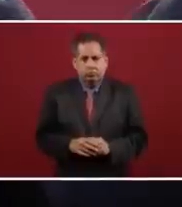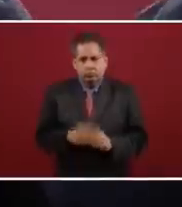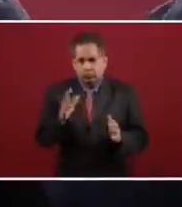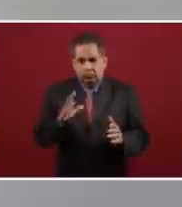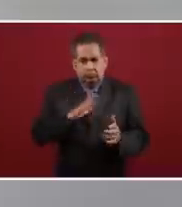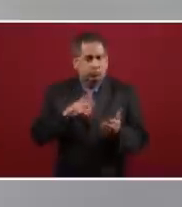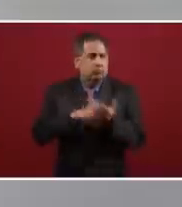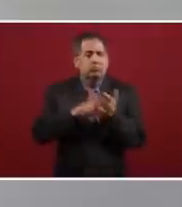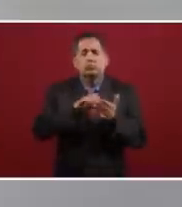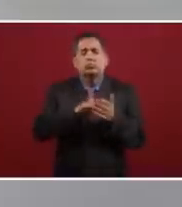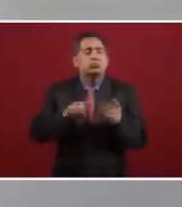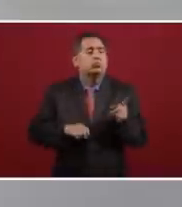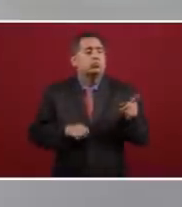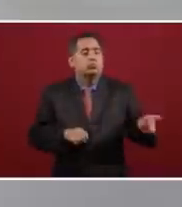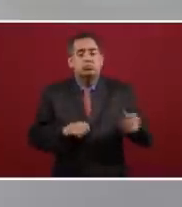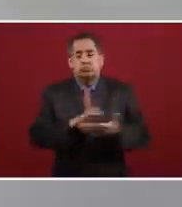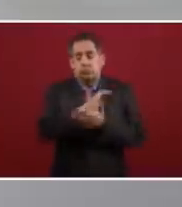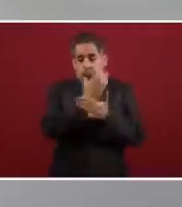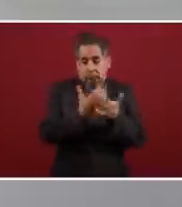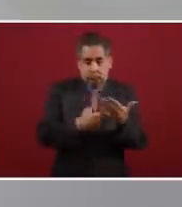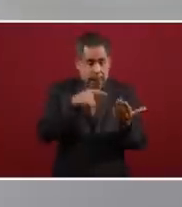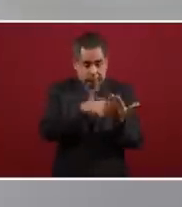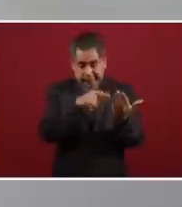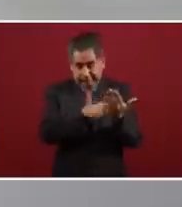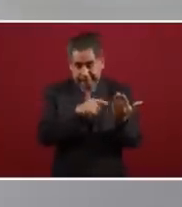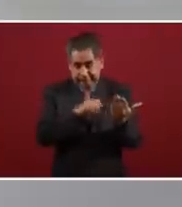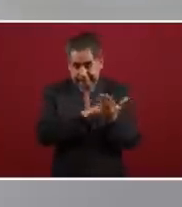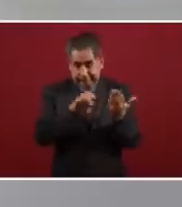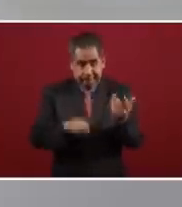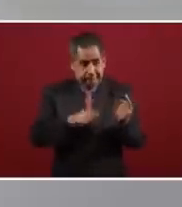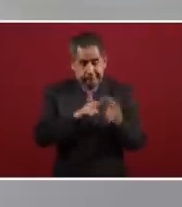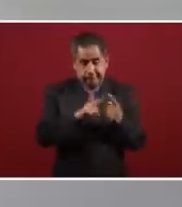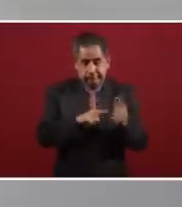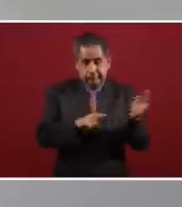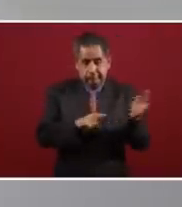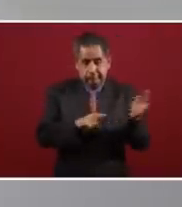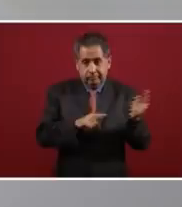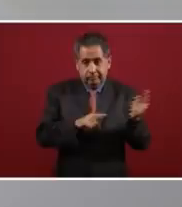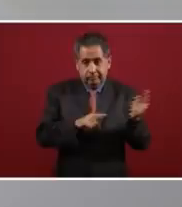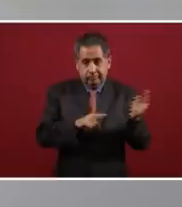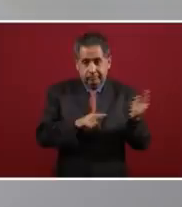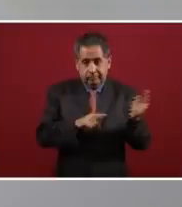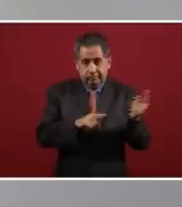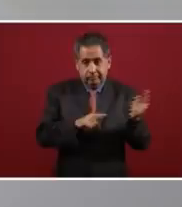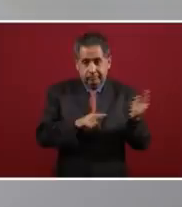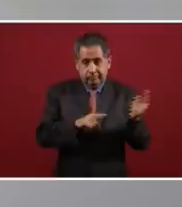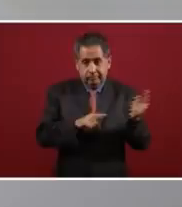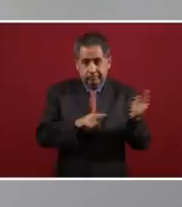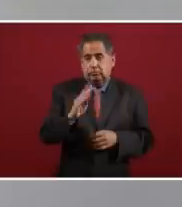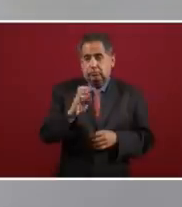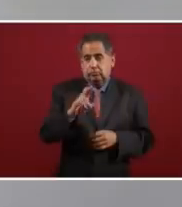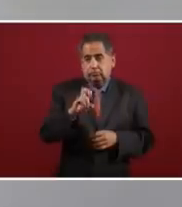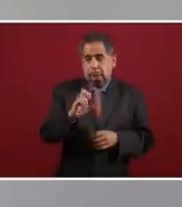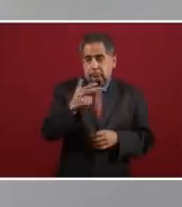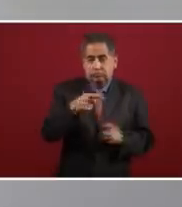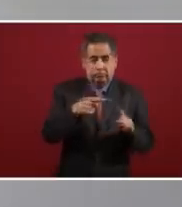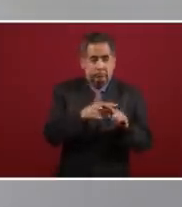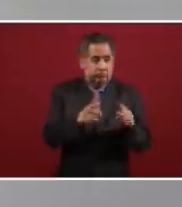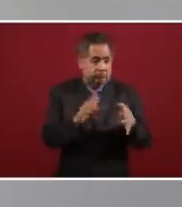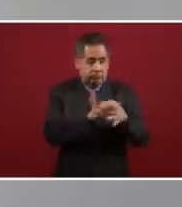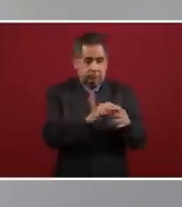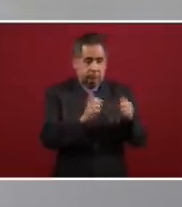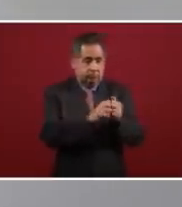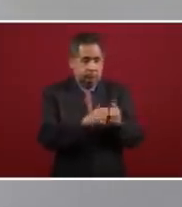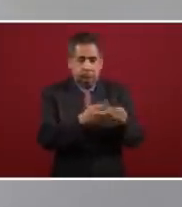hay un caso por ejemplo de un contrato de una de las filiales de odebrecht donde